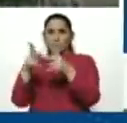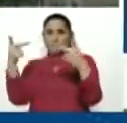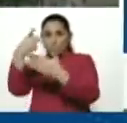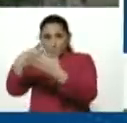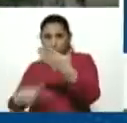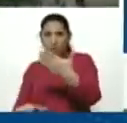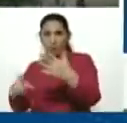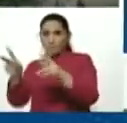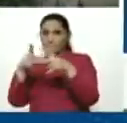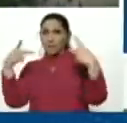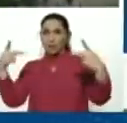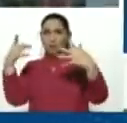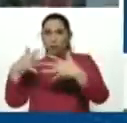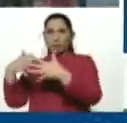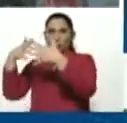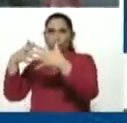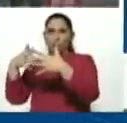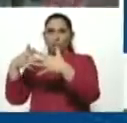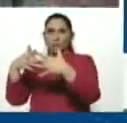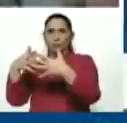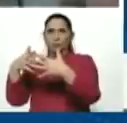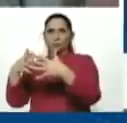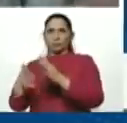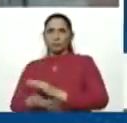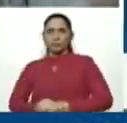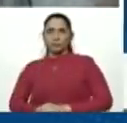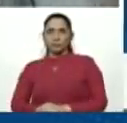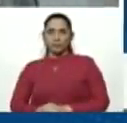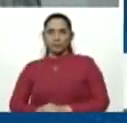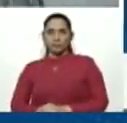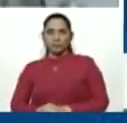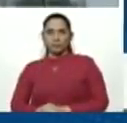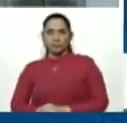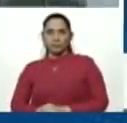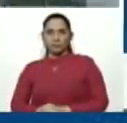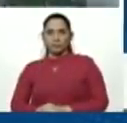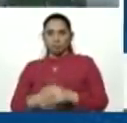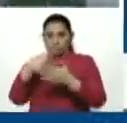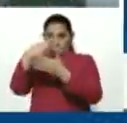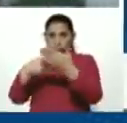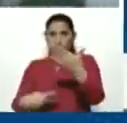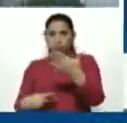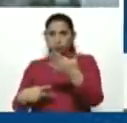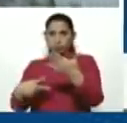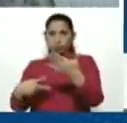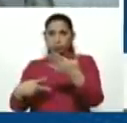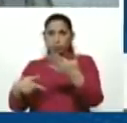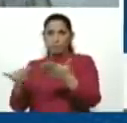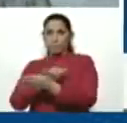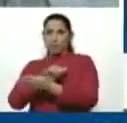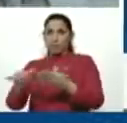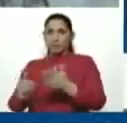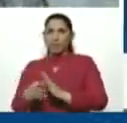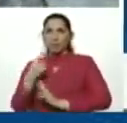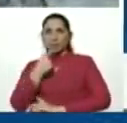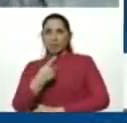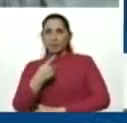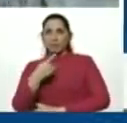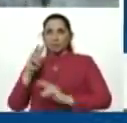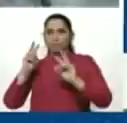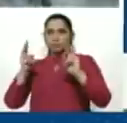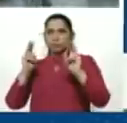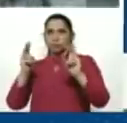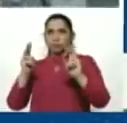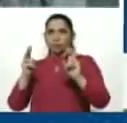Miami Herald de Miami, la portada del Miami Herald titula de la siguiente